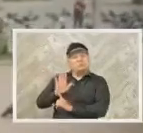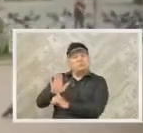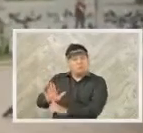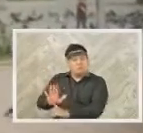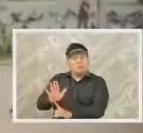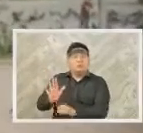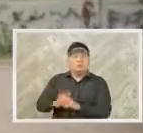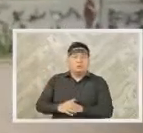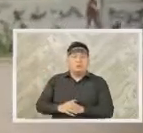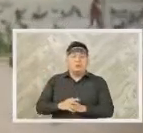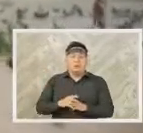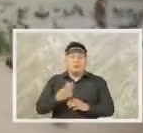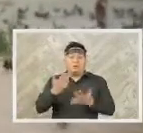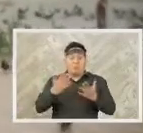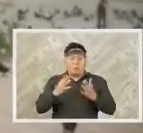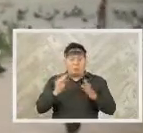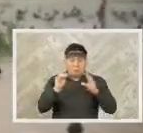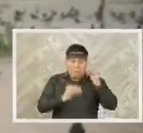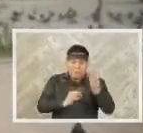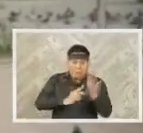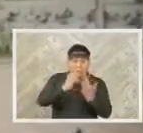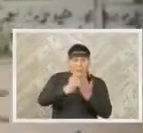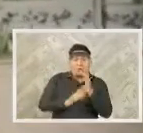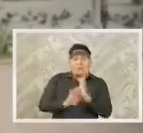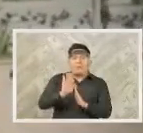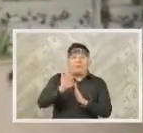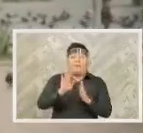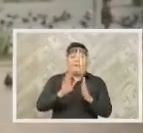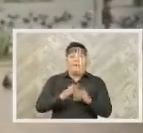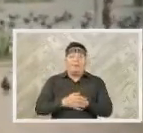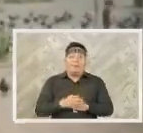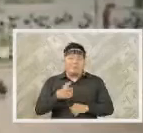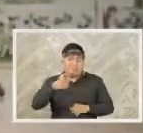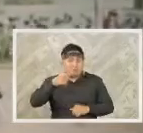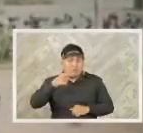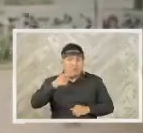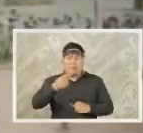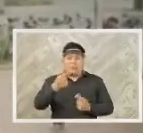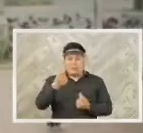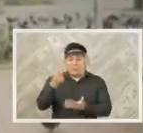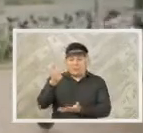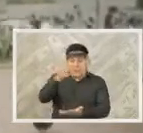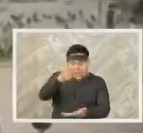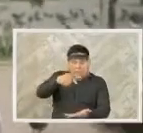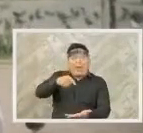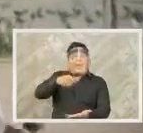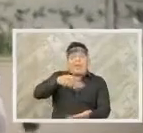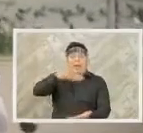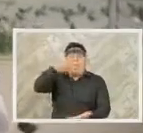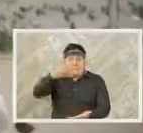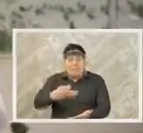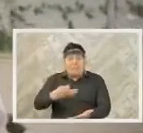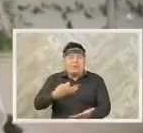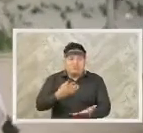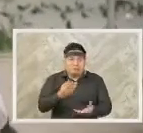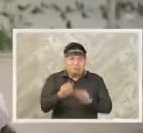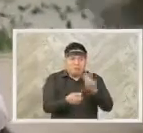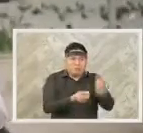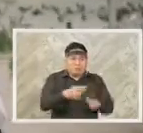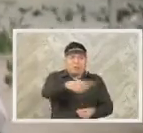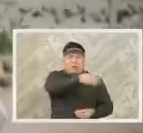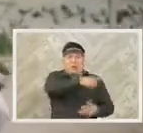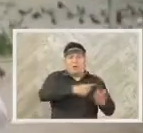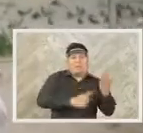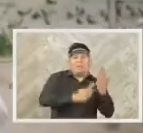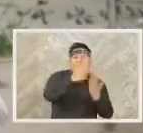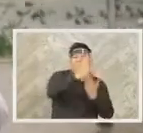desarrollo nos ayuda a supervisar que en efecto los recursos se están ejecutando en los bienes y servicios que nos fueron prometidos para